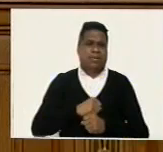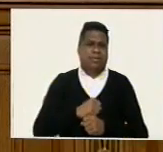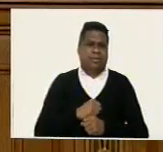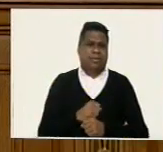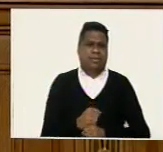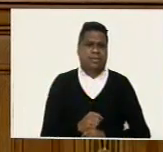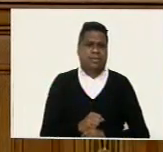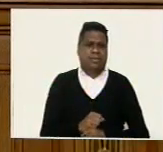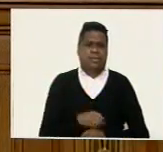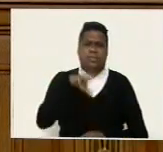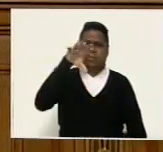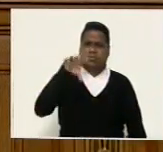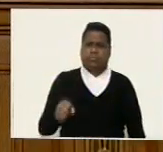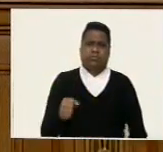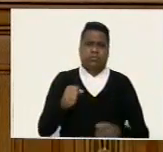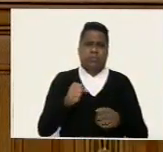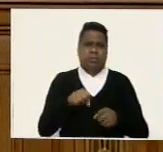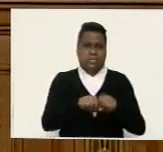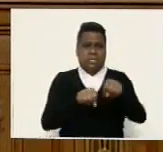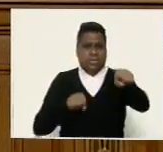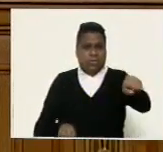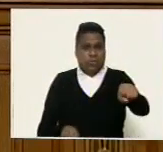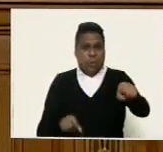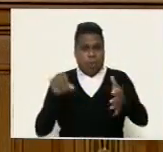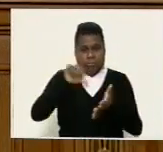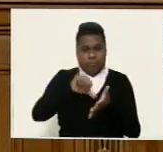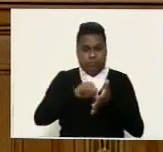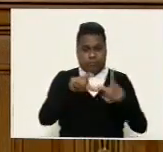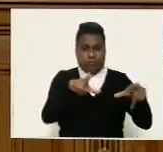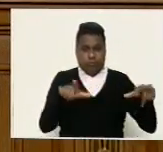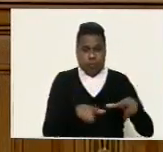y tomó a San Cristóbal de sede para su comando central de campaña.